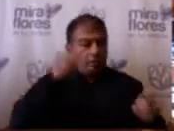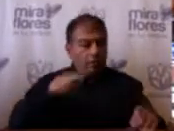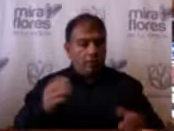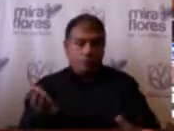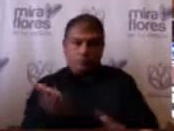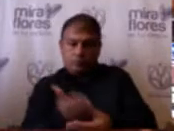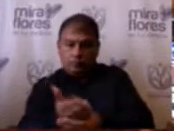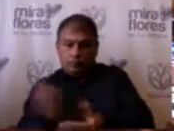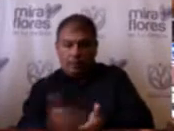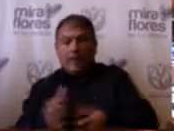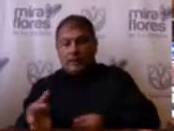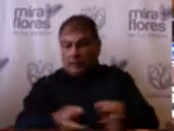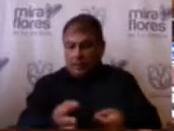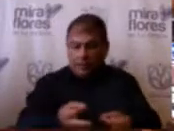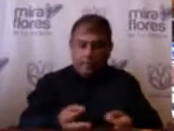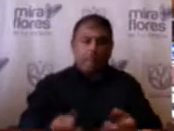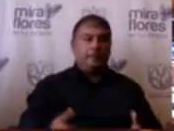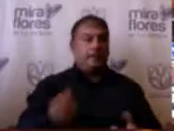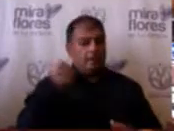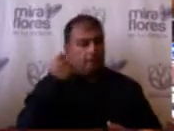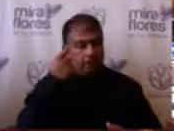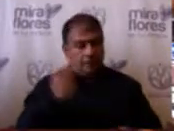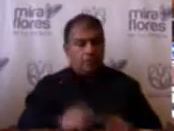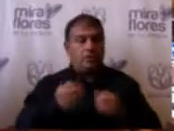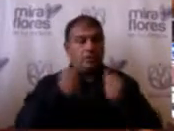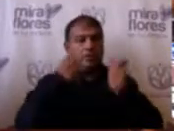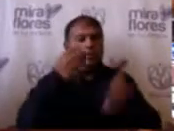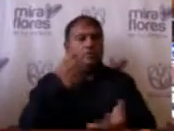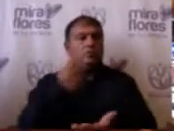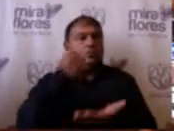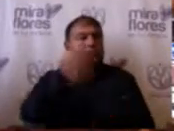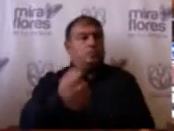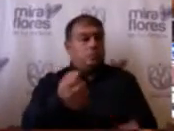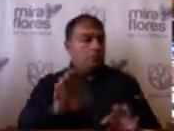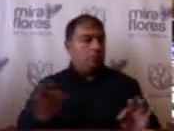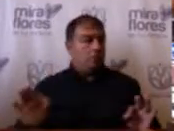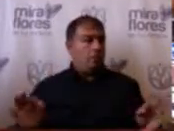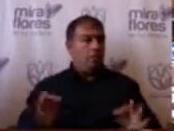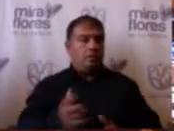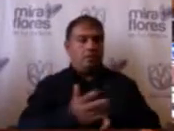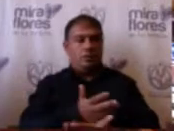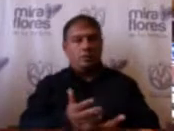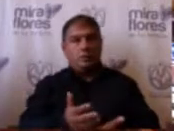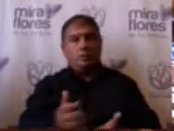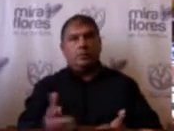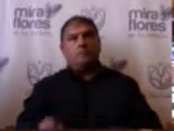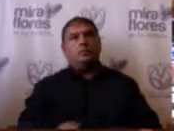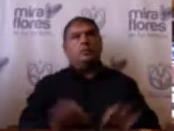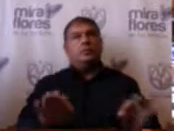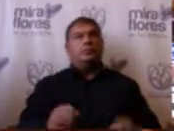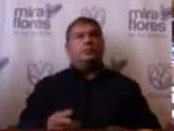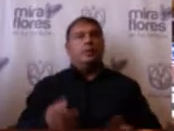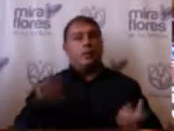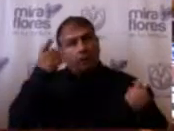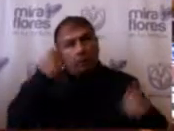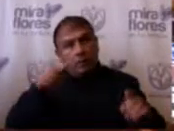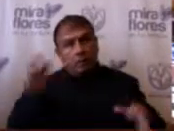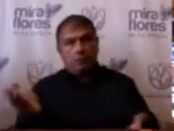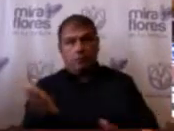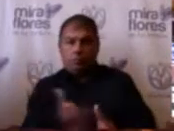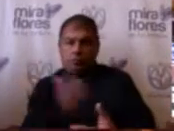las consideraciones expuestas entendiéndose que es una donación desinteresada y sin ninguna contraprestación de conformidad con la